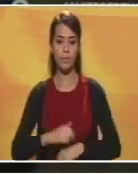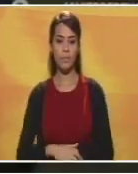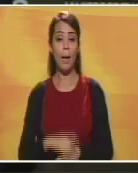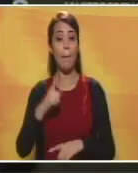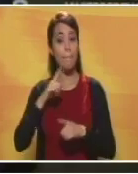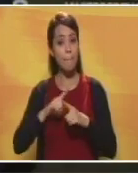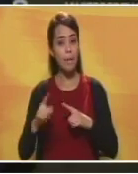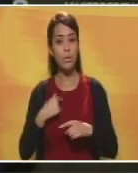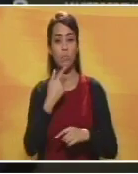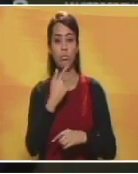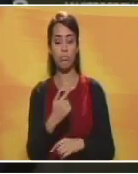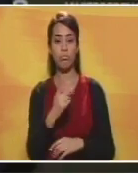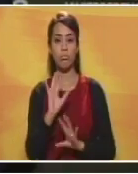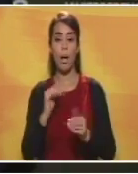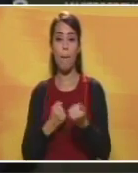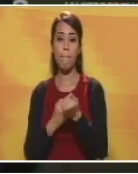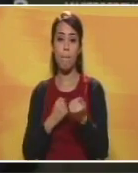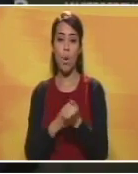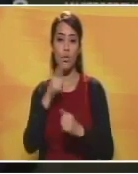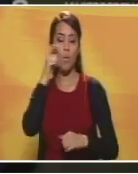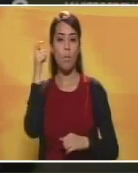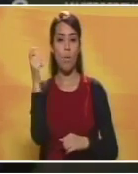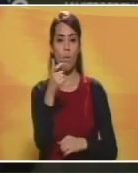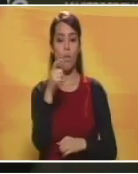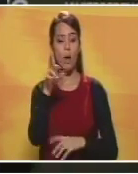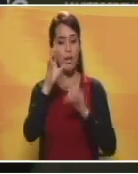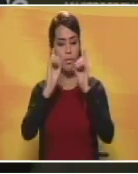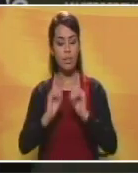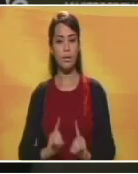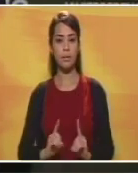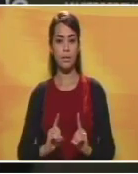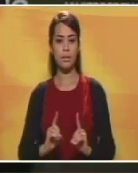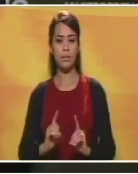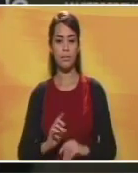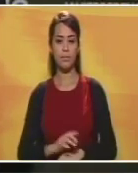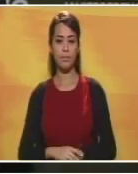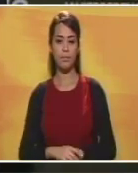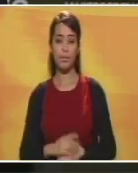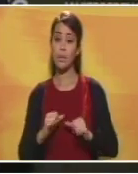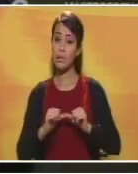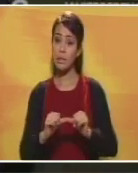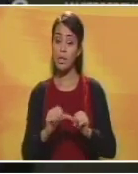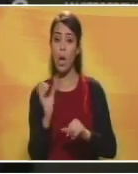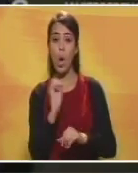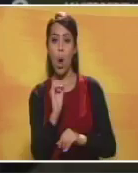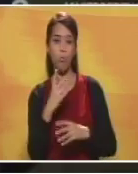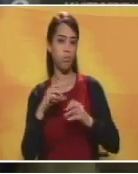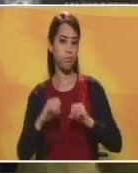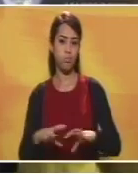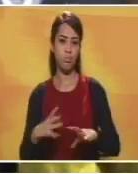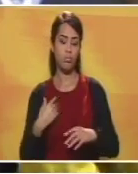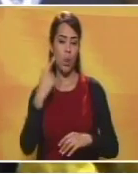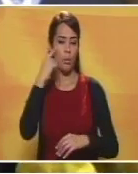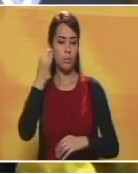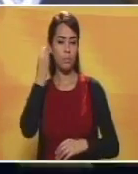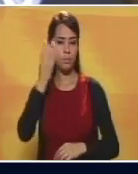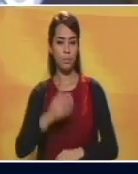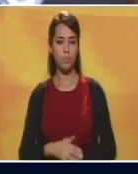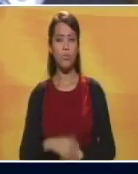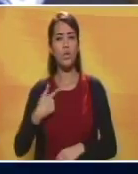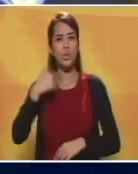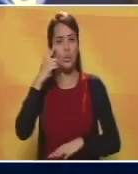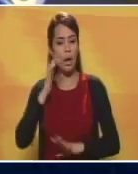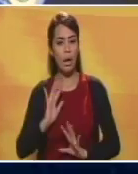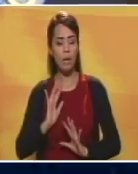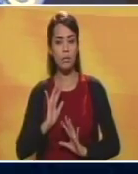Sin embargo, dijo que será el apoyo popular quien decida si continúa o no con sus aspiraciones. Porque yo creo